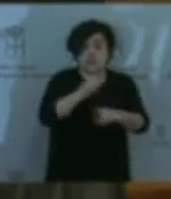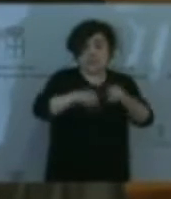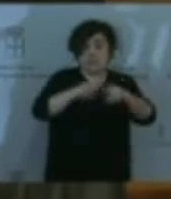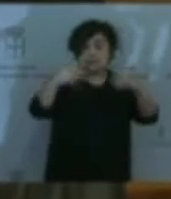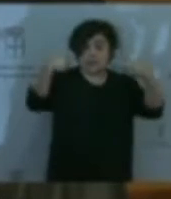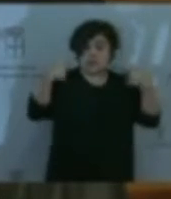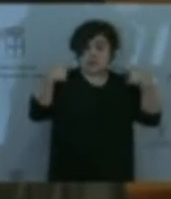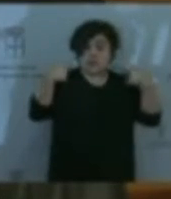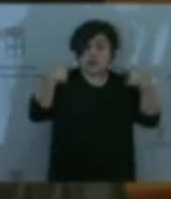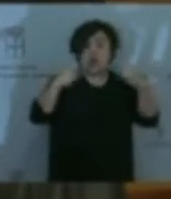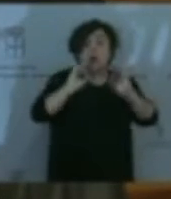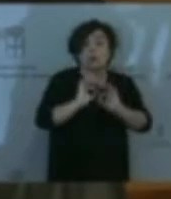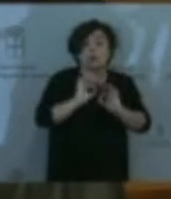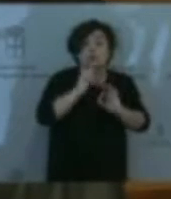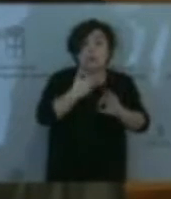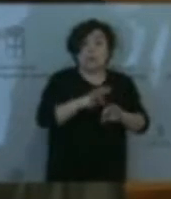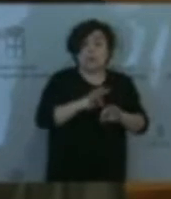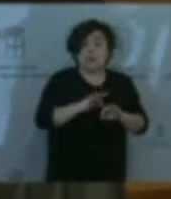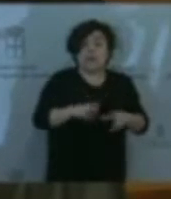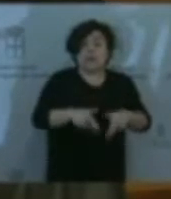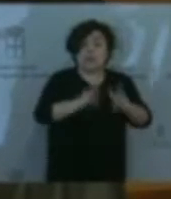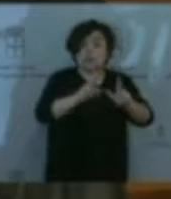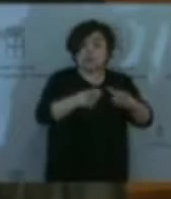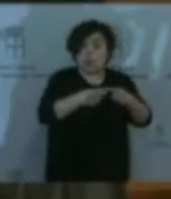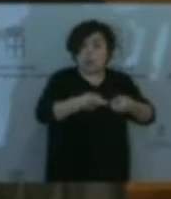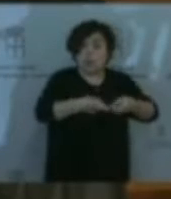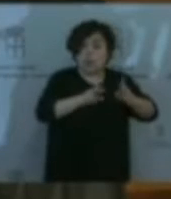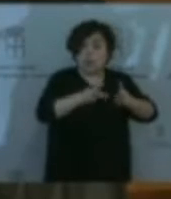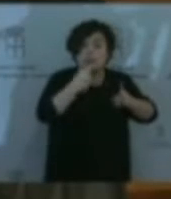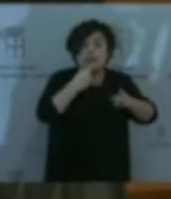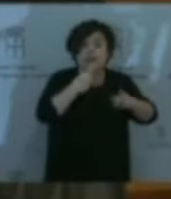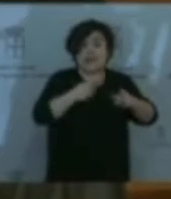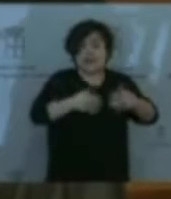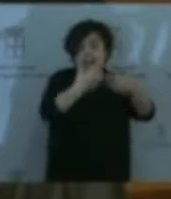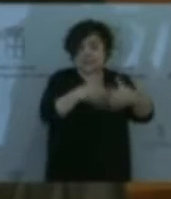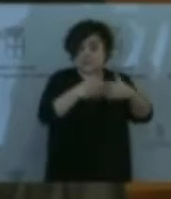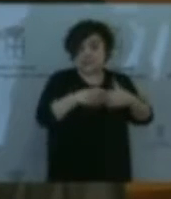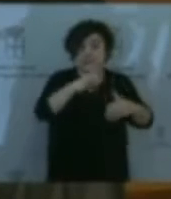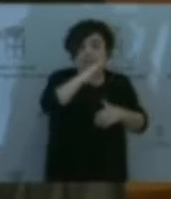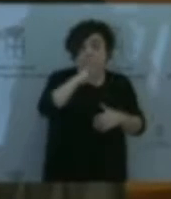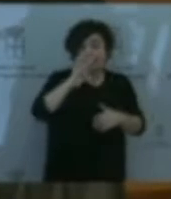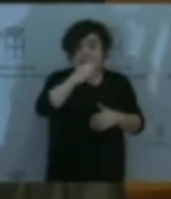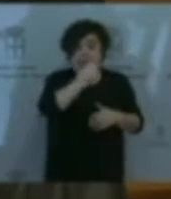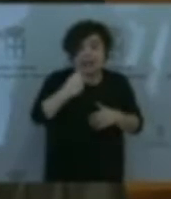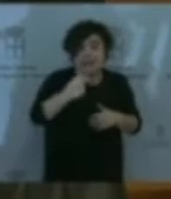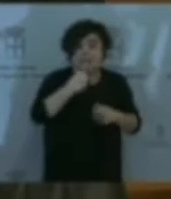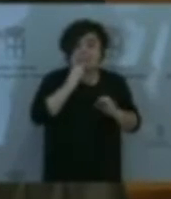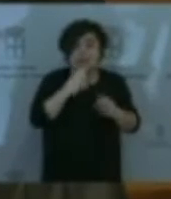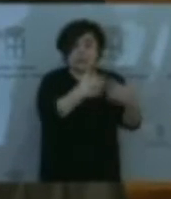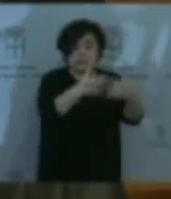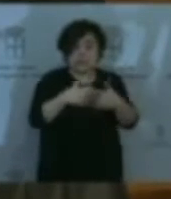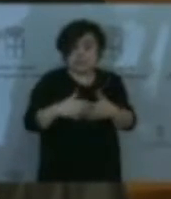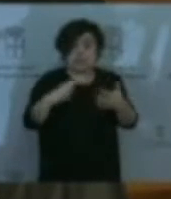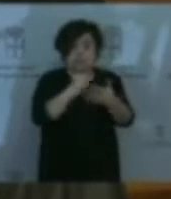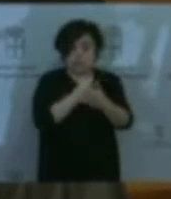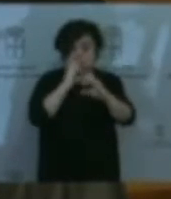cobro y emisión de billetes a través de las máquinas del CTA, que el CTA dispone en todos los vehículos que prestan el servicio. La obligación de contar con taquillas no